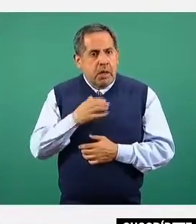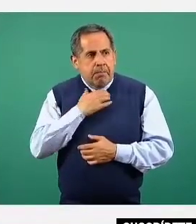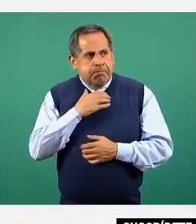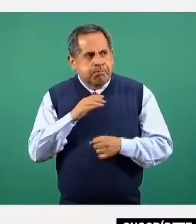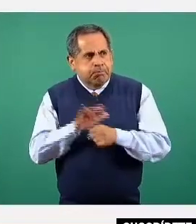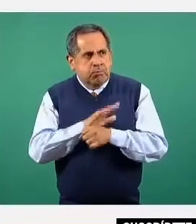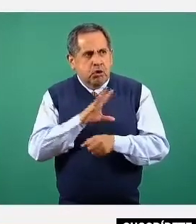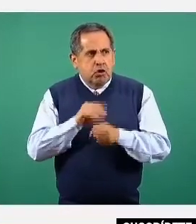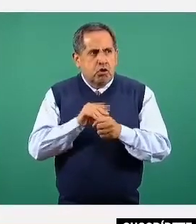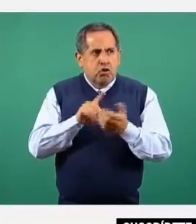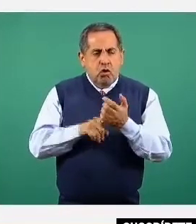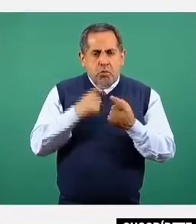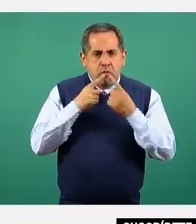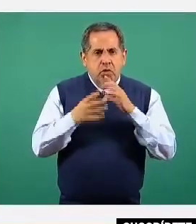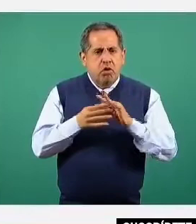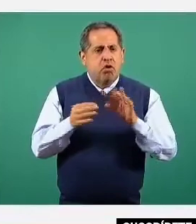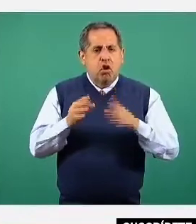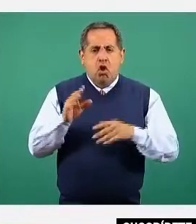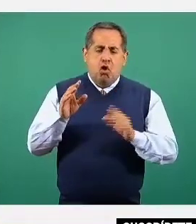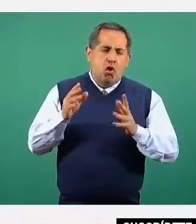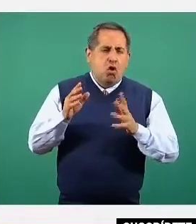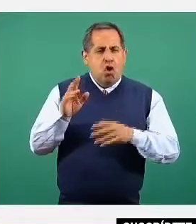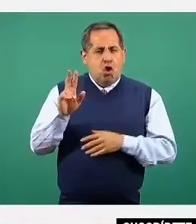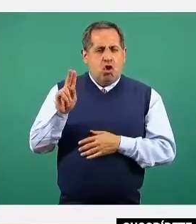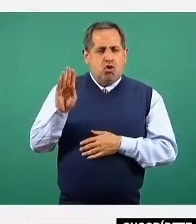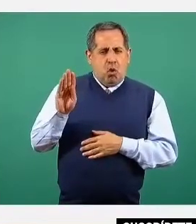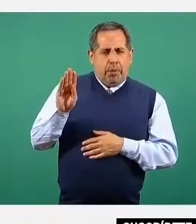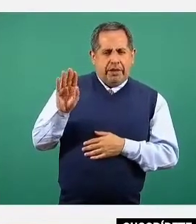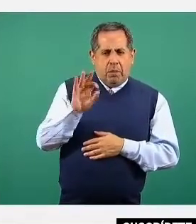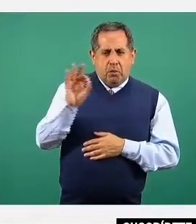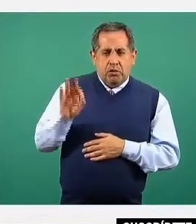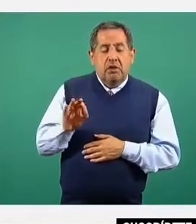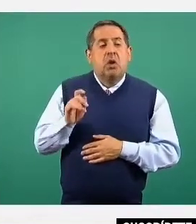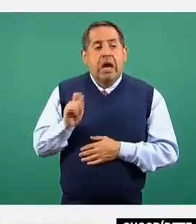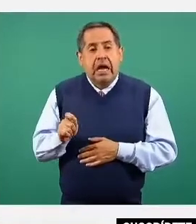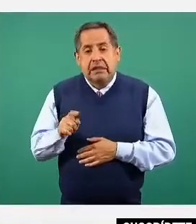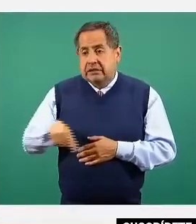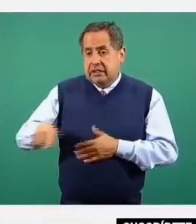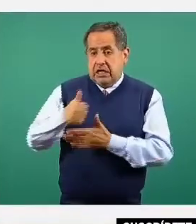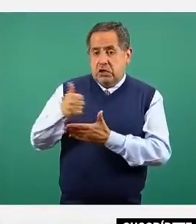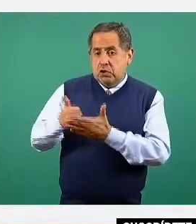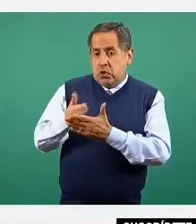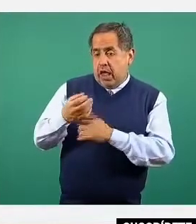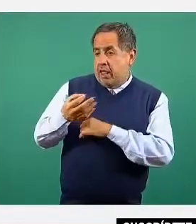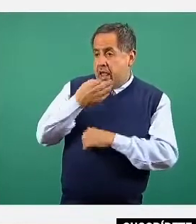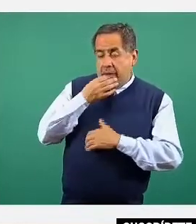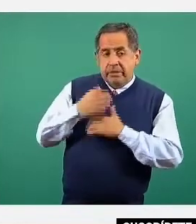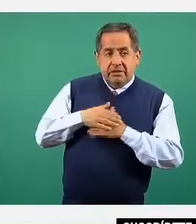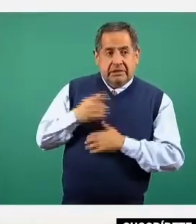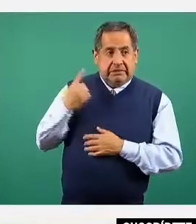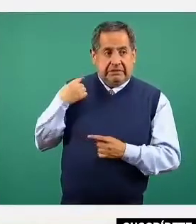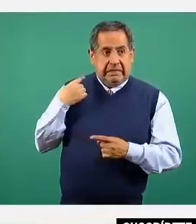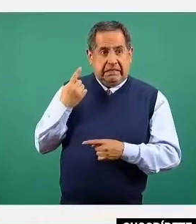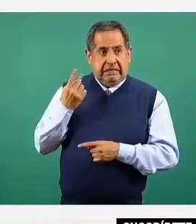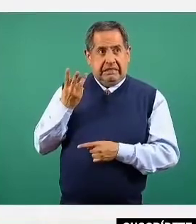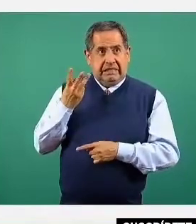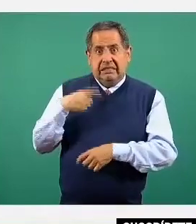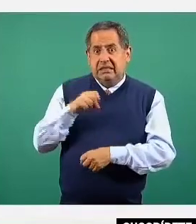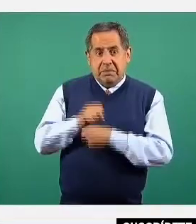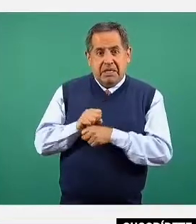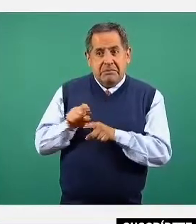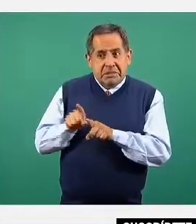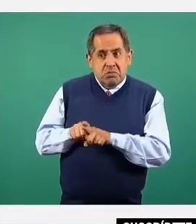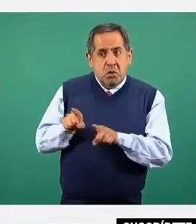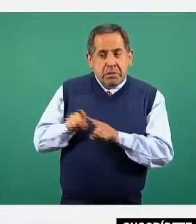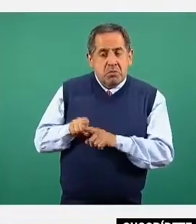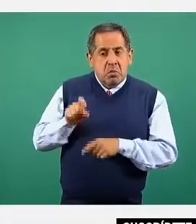promedio o alrededor de este 89-90% es lo que la ciudad ha reportado prácticamente en las últimas 2-3 semanas. Y esto no